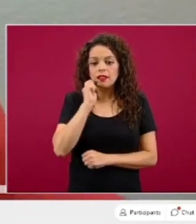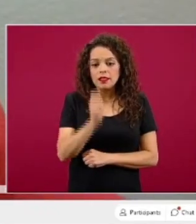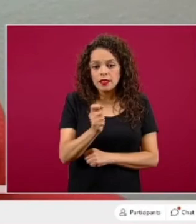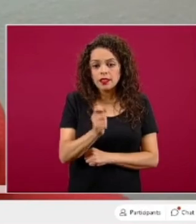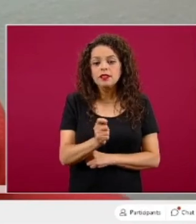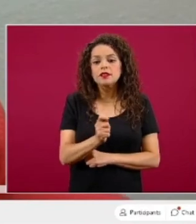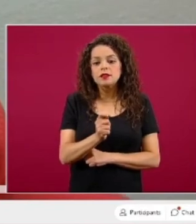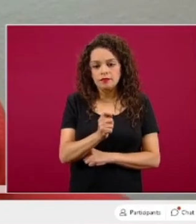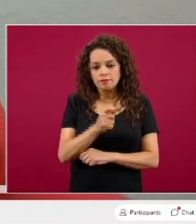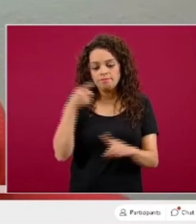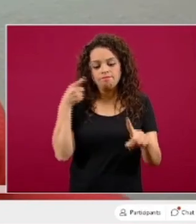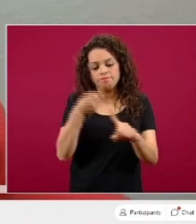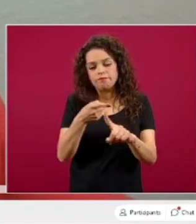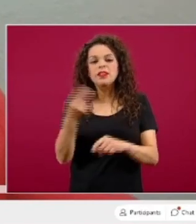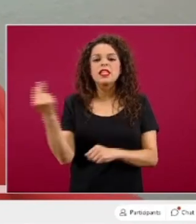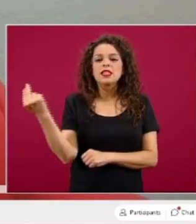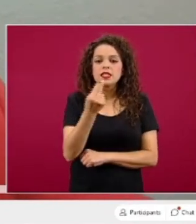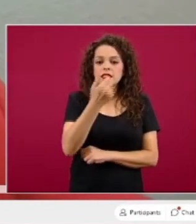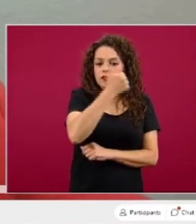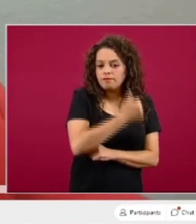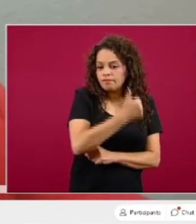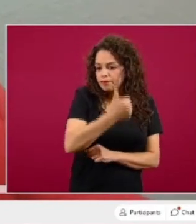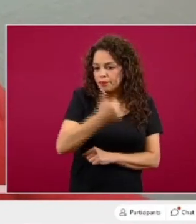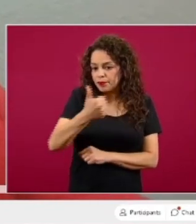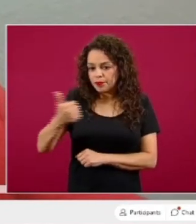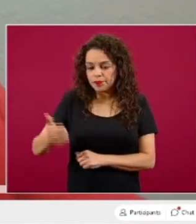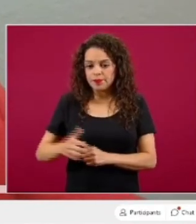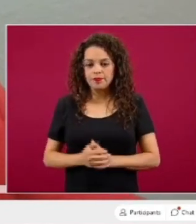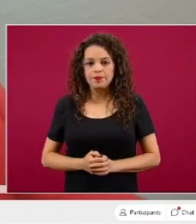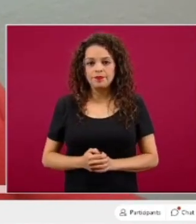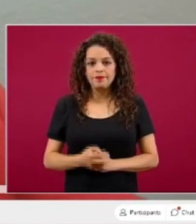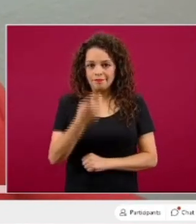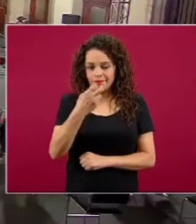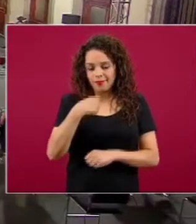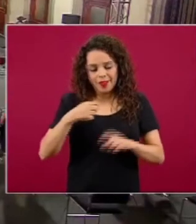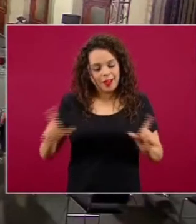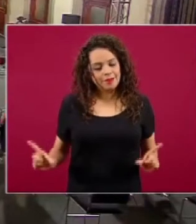de las necesidades de las mujeres. Yo lo voy a dejar hasta ahí, le